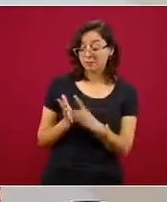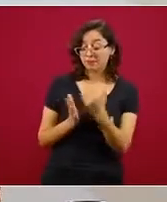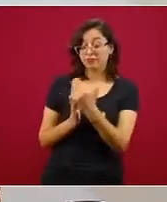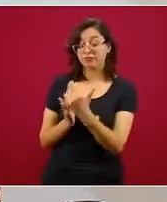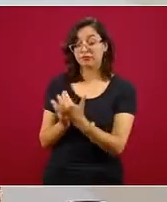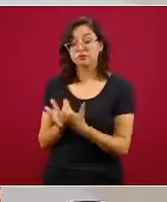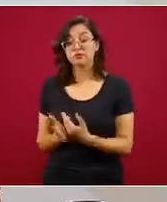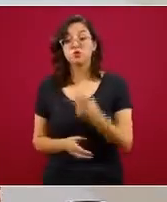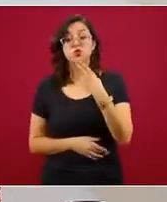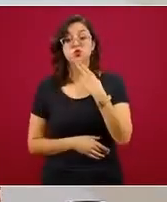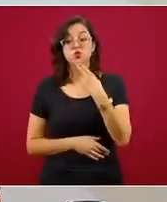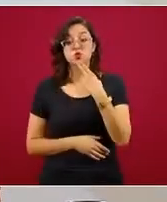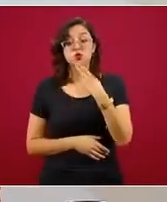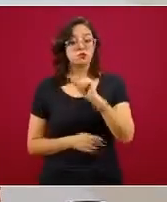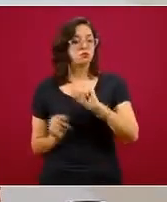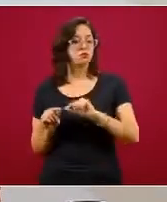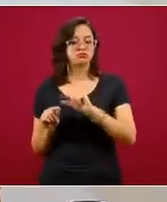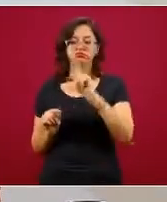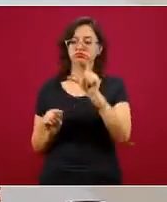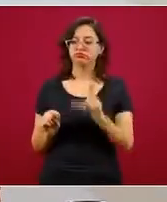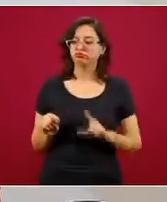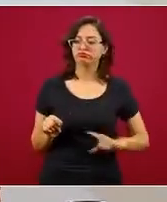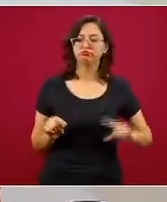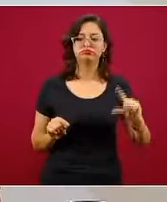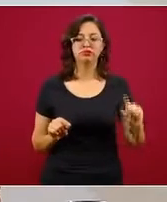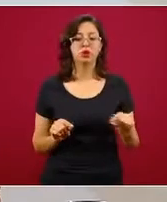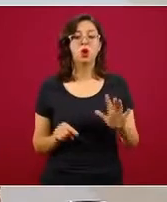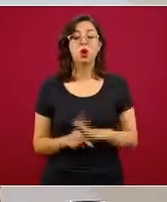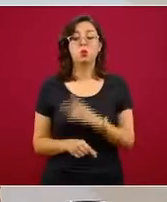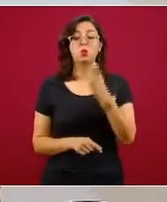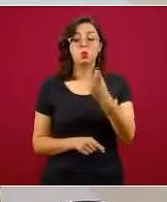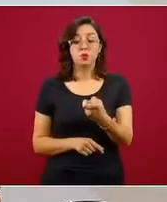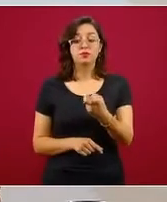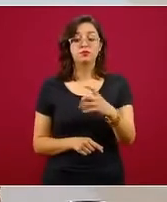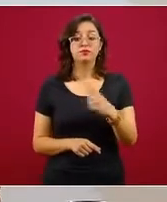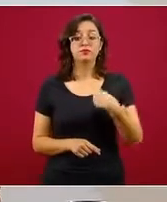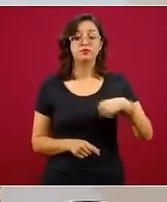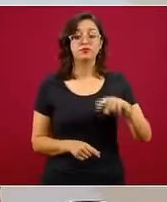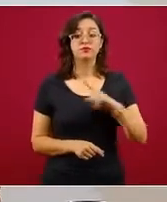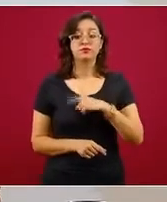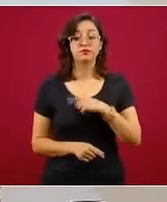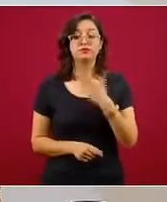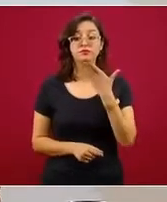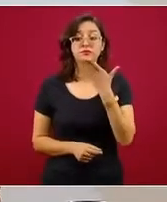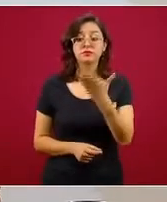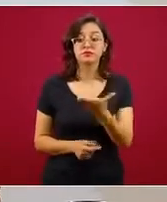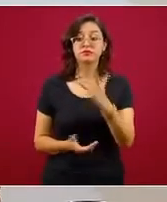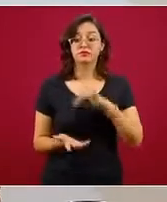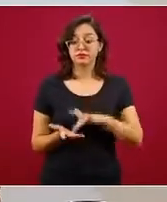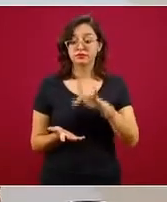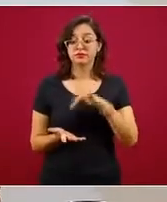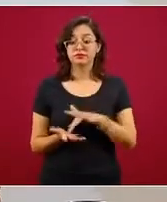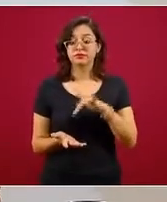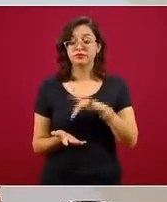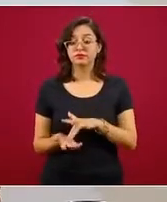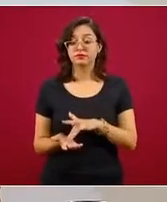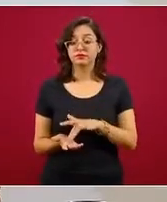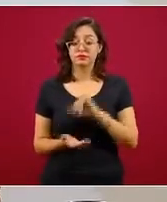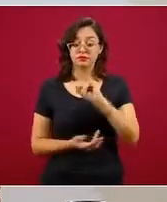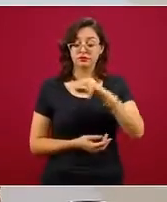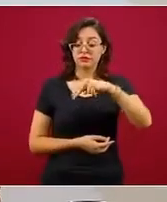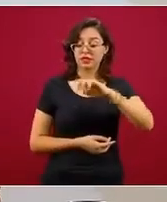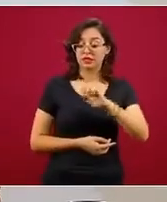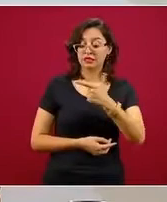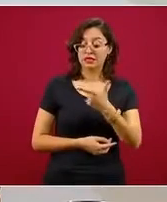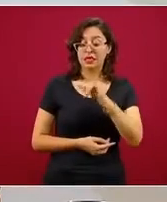útil para todo el país y por eso hemos solicitado el apoyo de nuestro Instituto Nacional de Estadística y